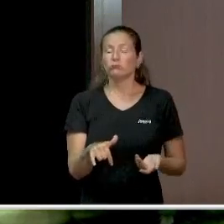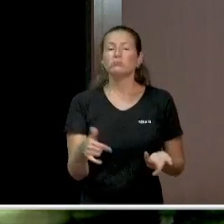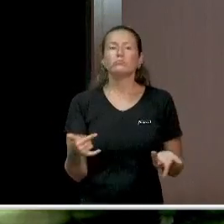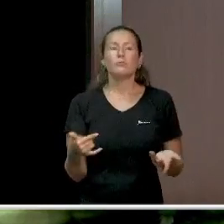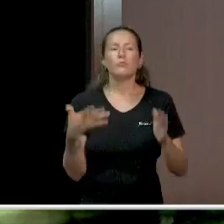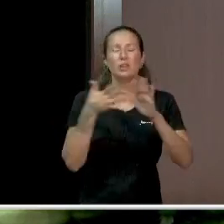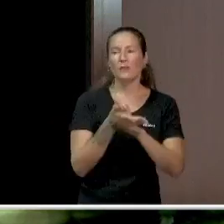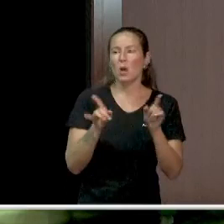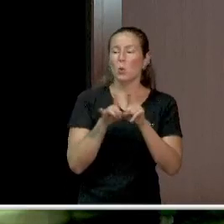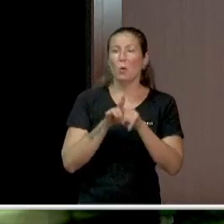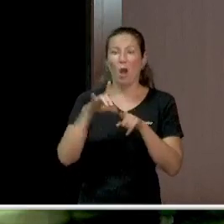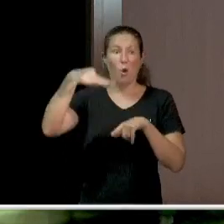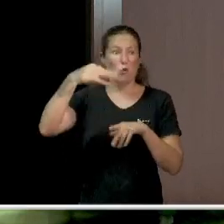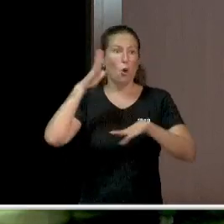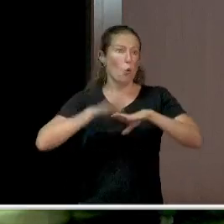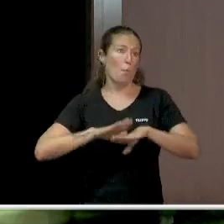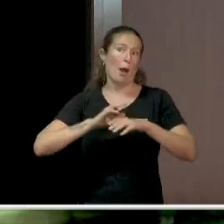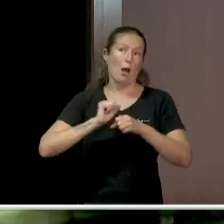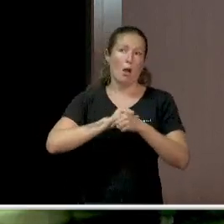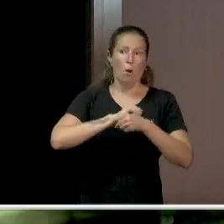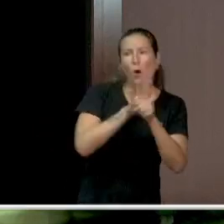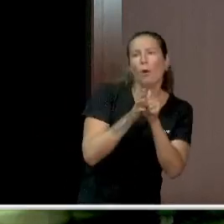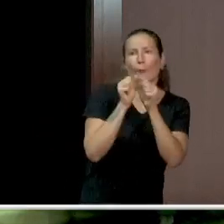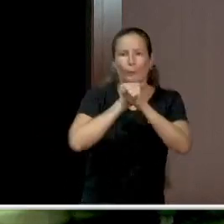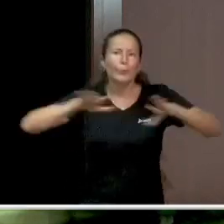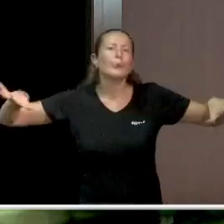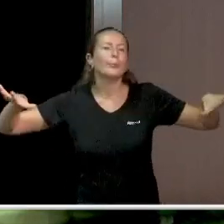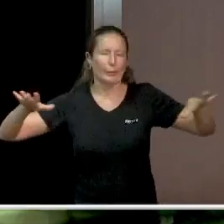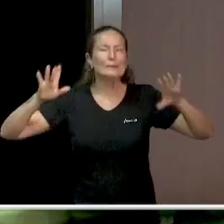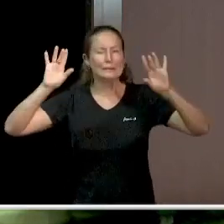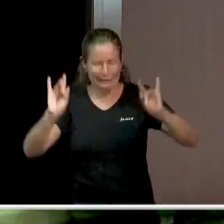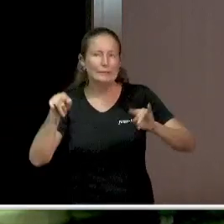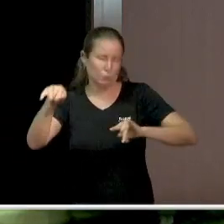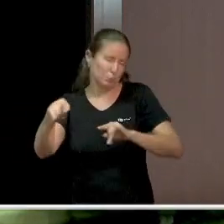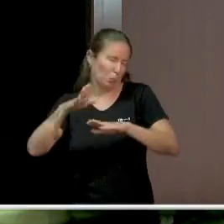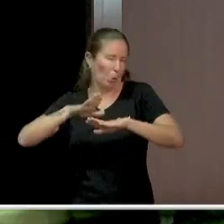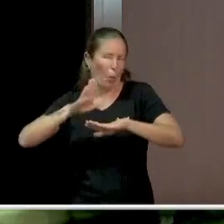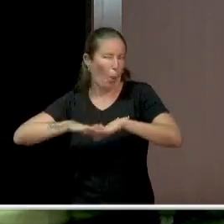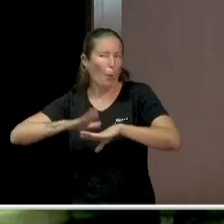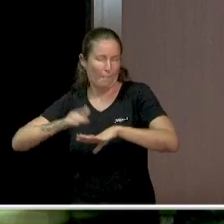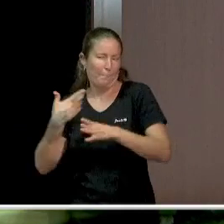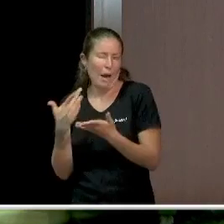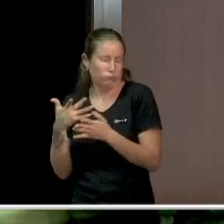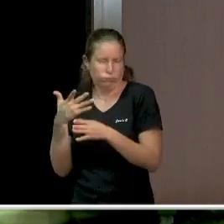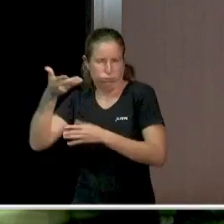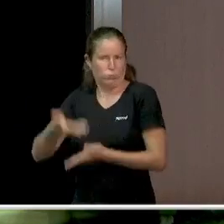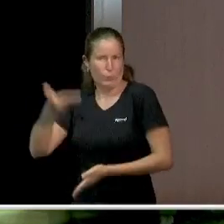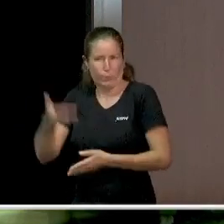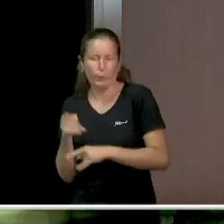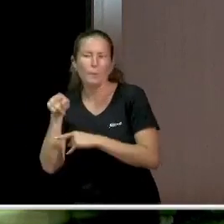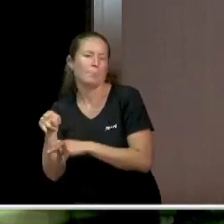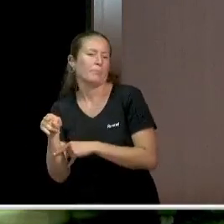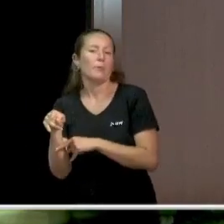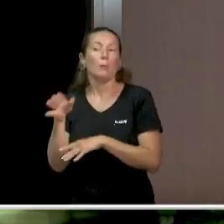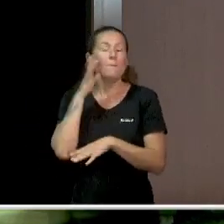no solo por la pandemia, pero por la pandemia muy principalmente, el mundo del trabajo y del